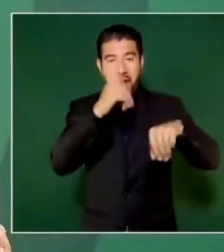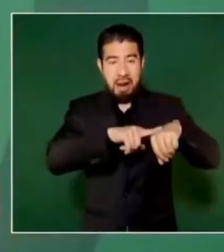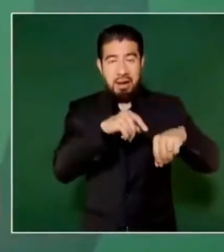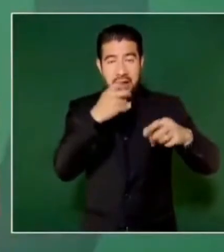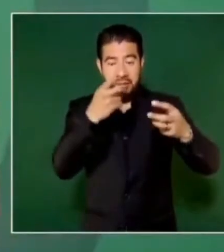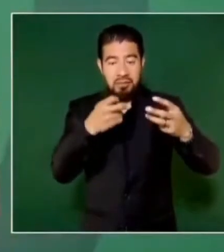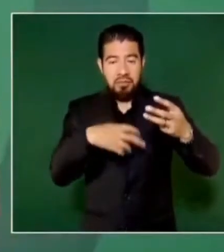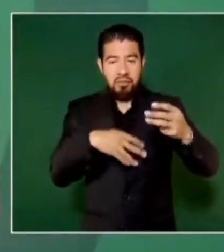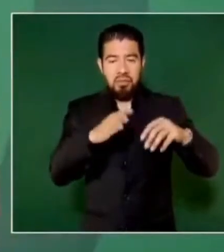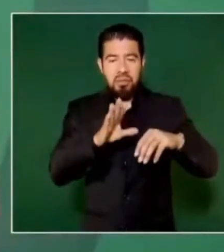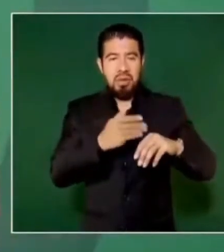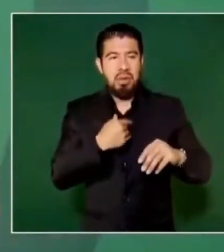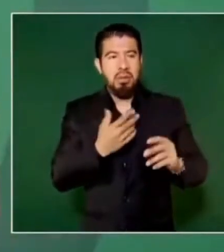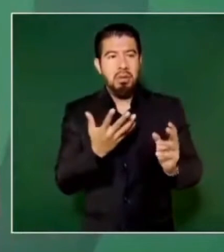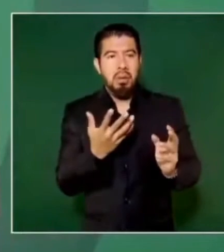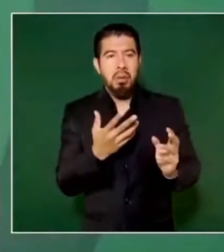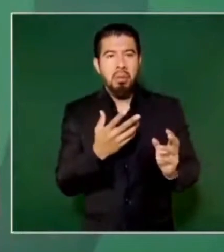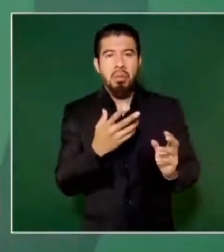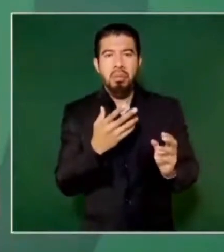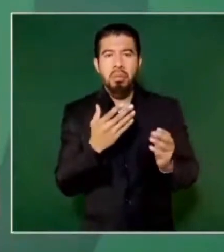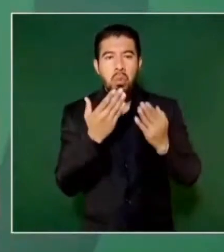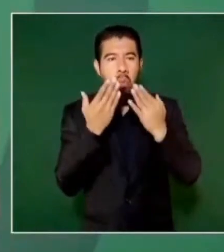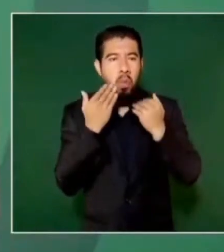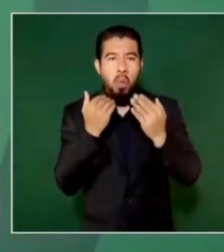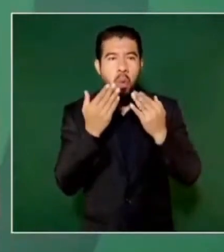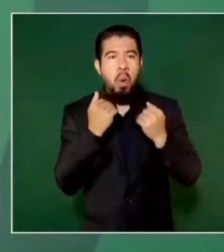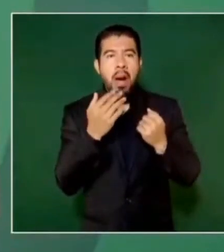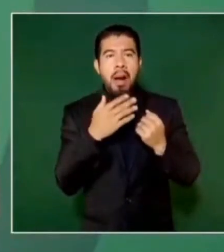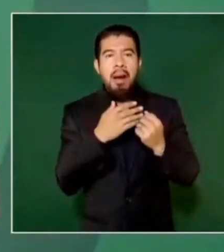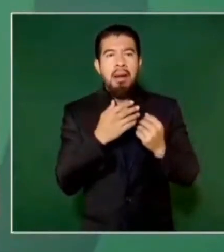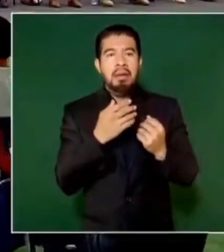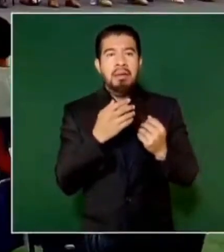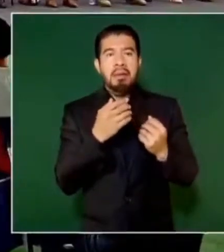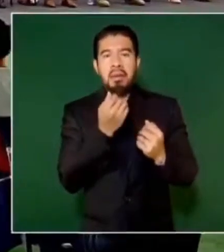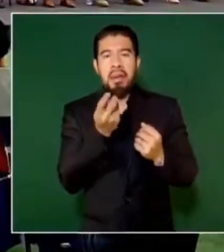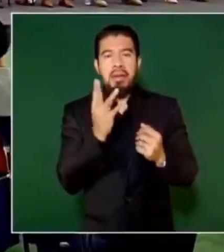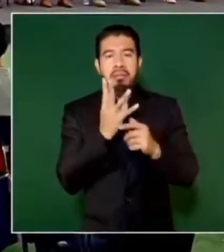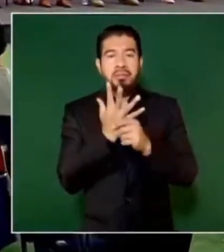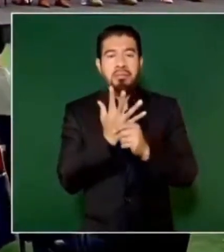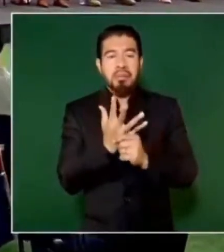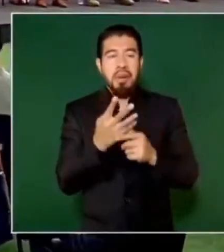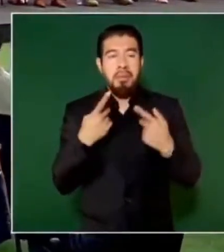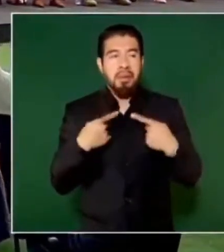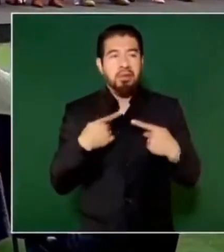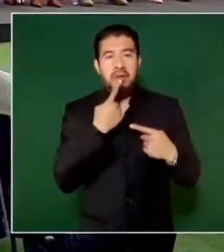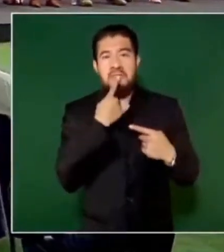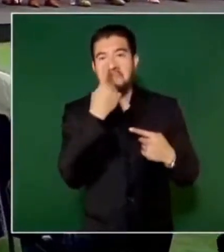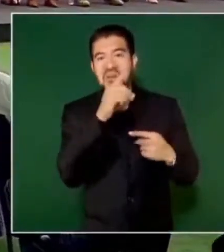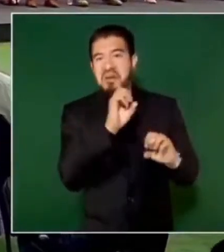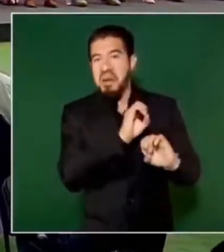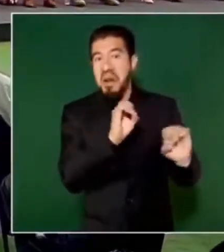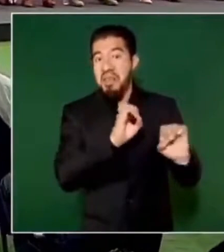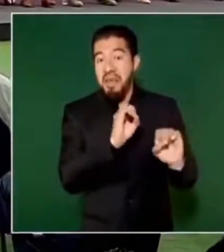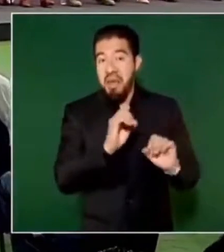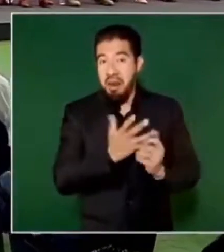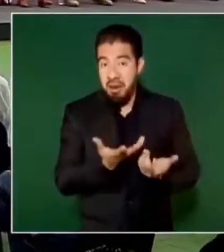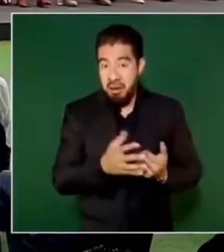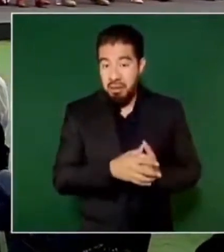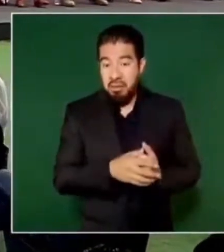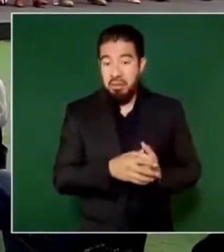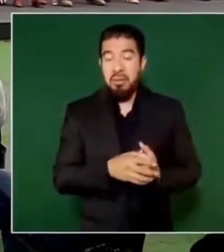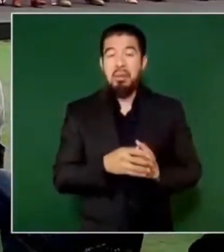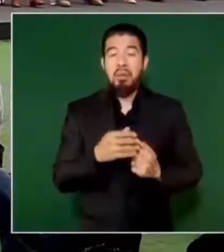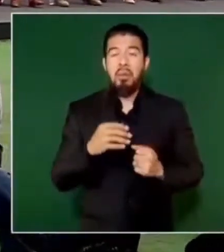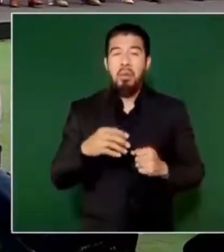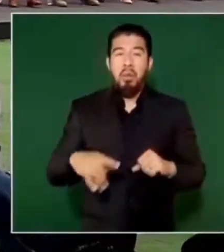se cuestionaba menos al gobierno federal que a los gobiernos estatales y municipales,